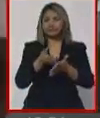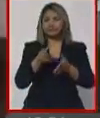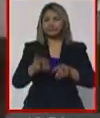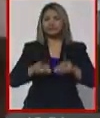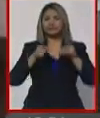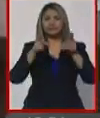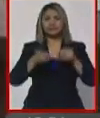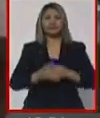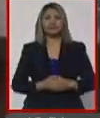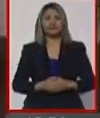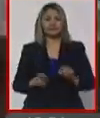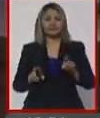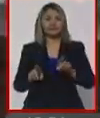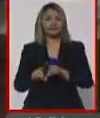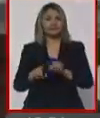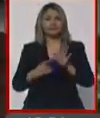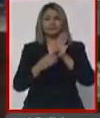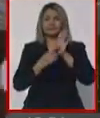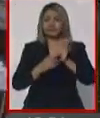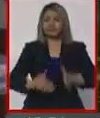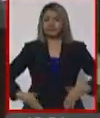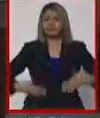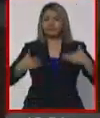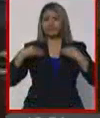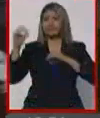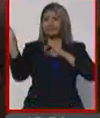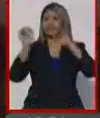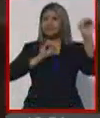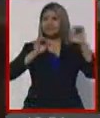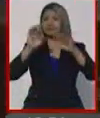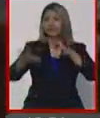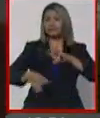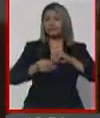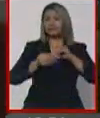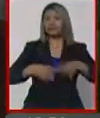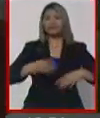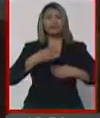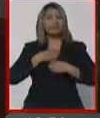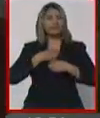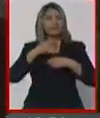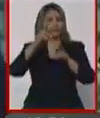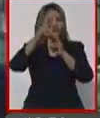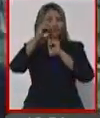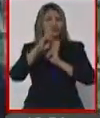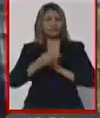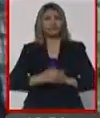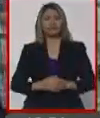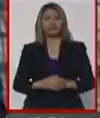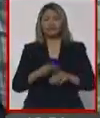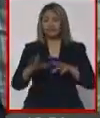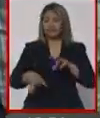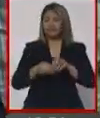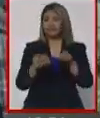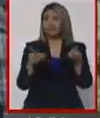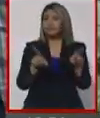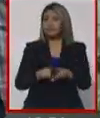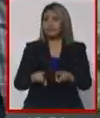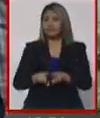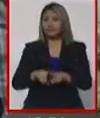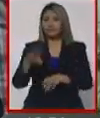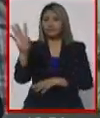correspondiente. Asimismo, el representante de los residentes orureños también se sumó al reclamo, exigiendo respeto. Nos adherimos como